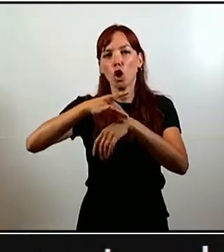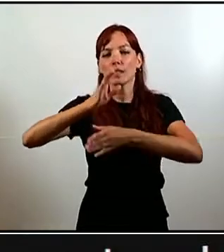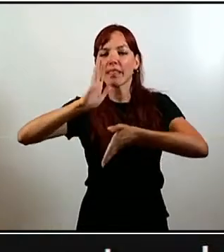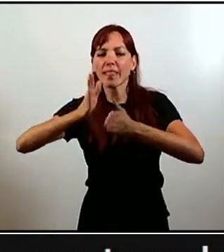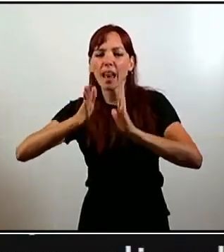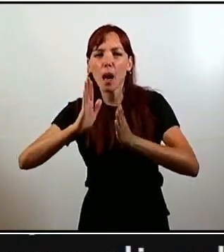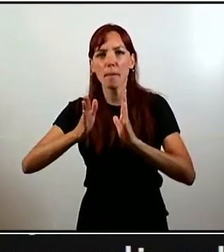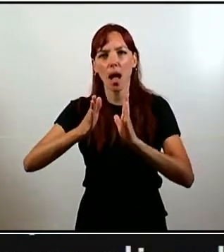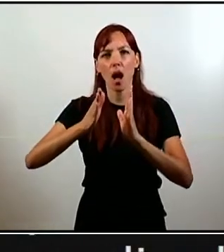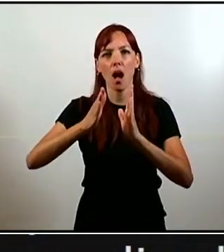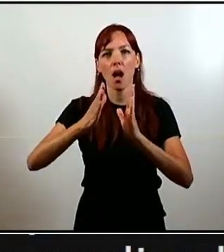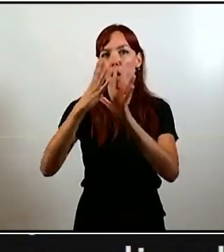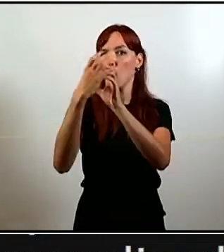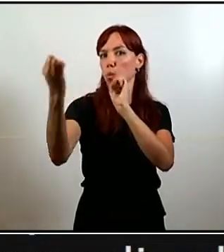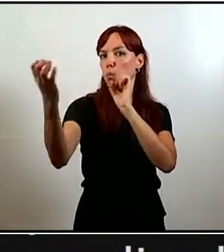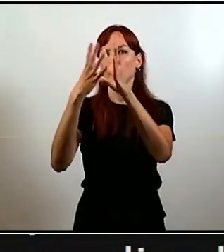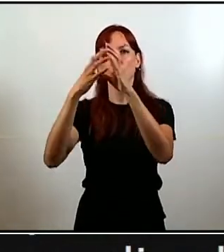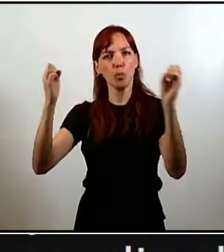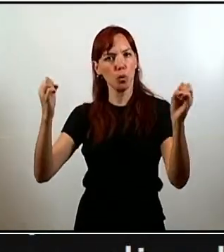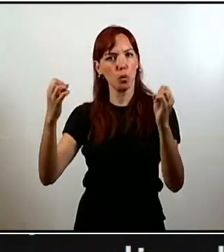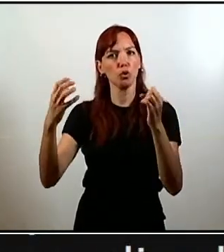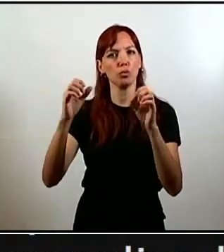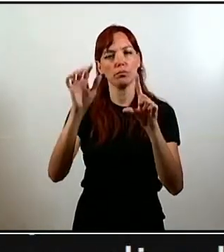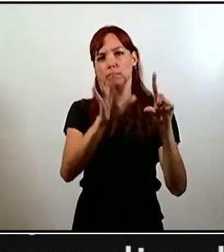conectados con otros centros que son referencia.